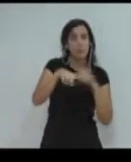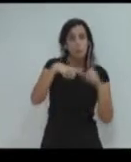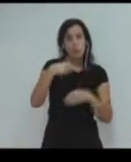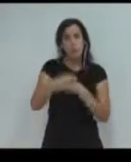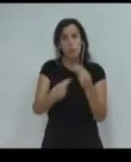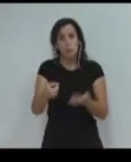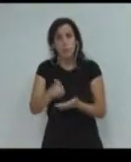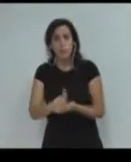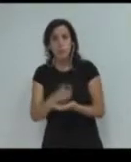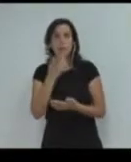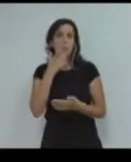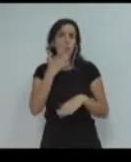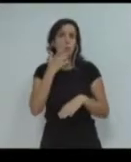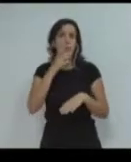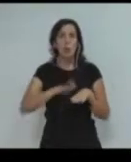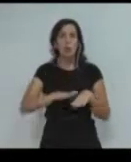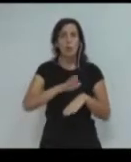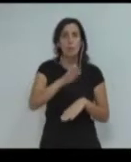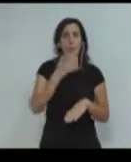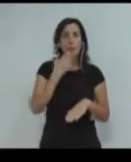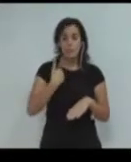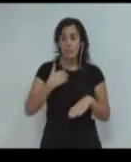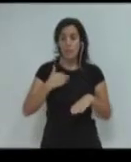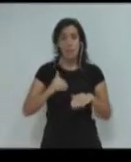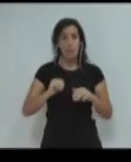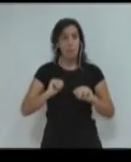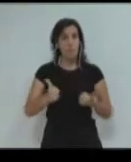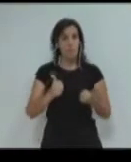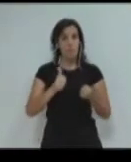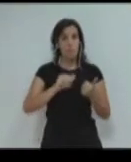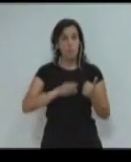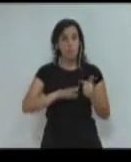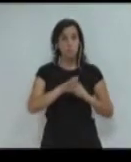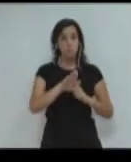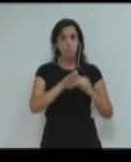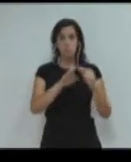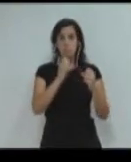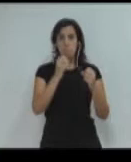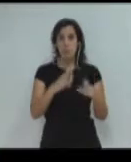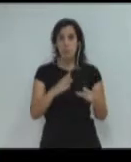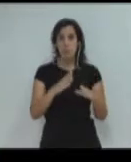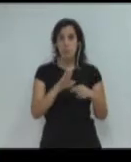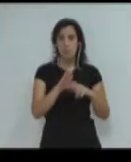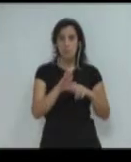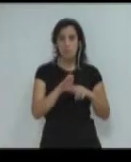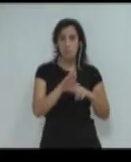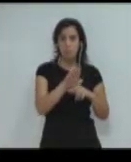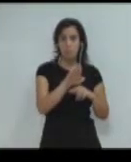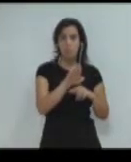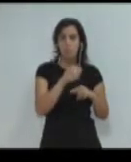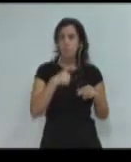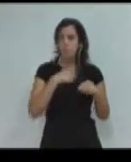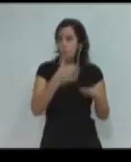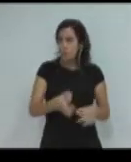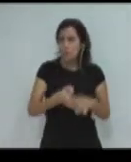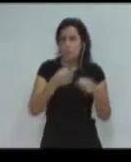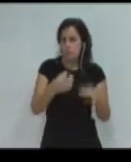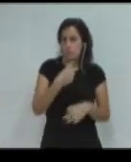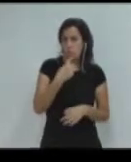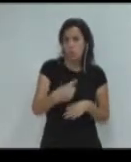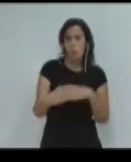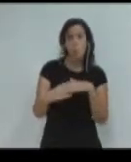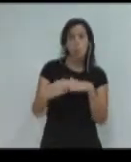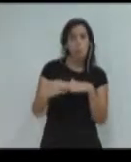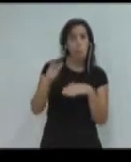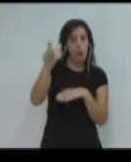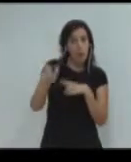hacemos una rampa, si la hacemos bien desde el principio, muy importante, contando con el... Yo siempre lo digo, el usuario es